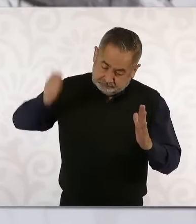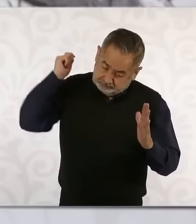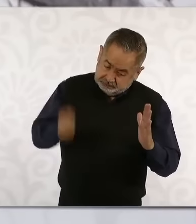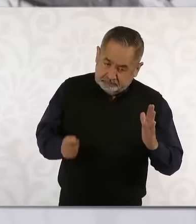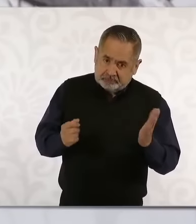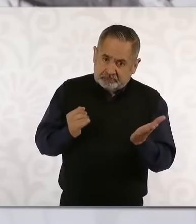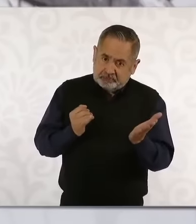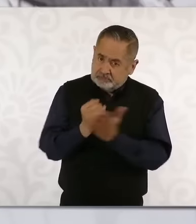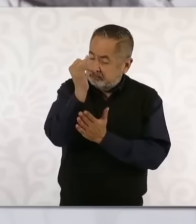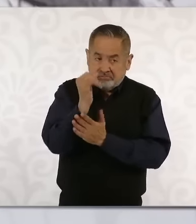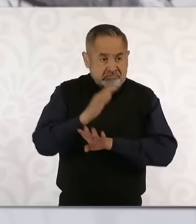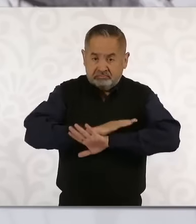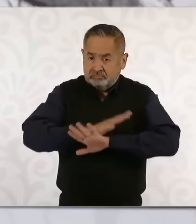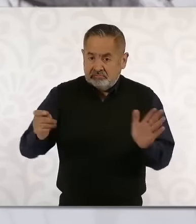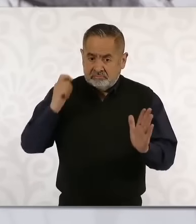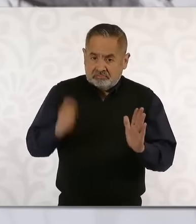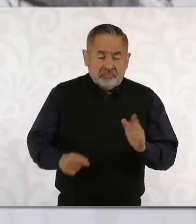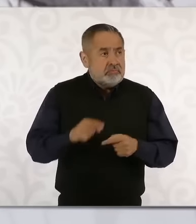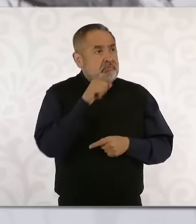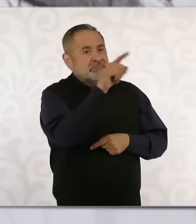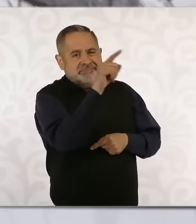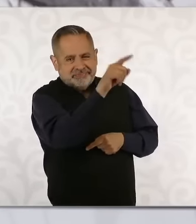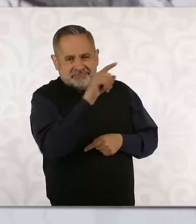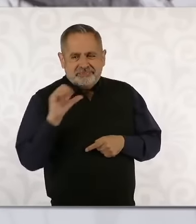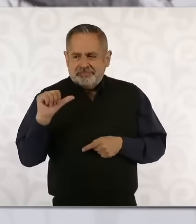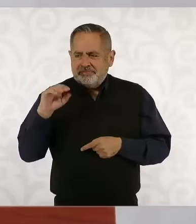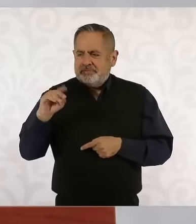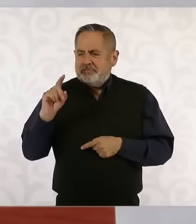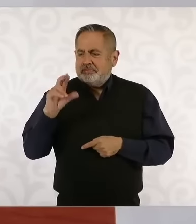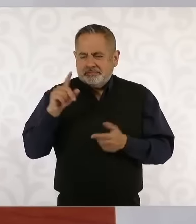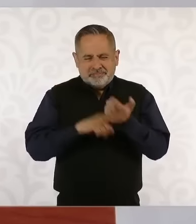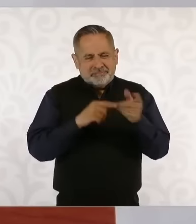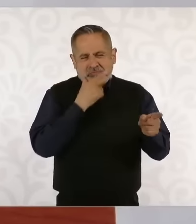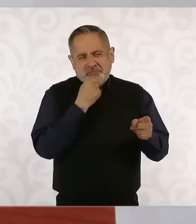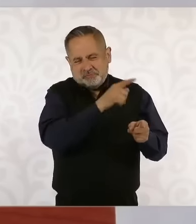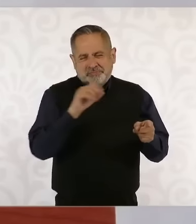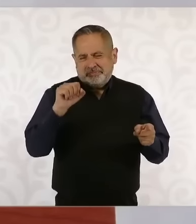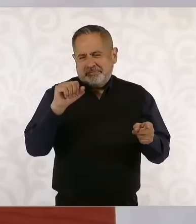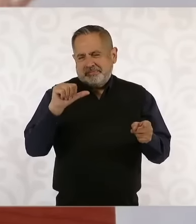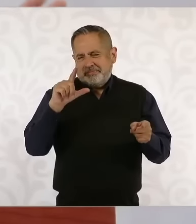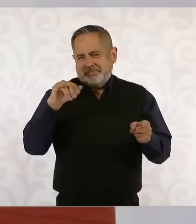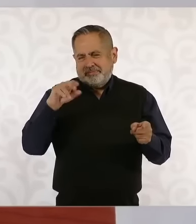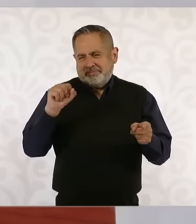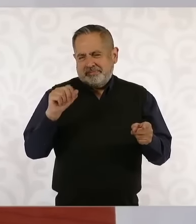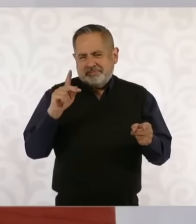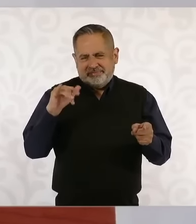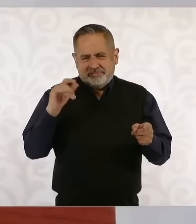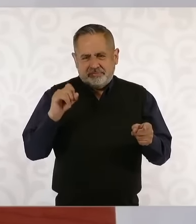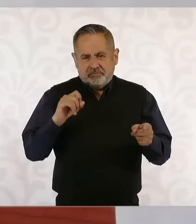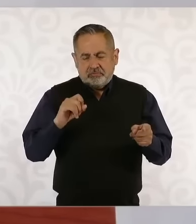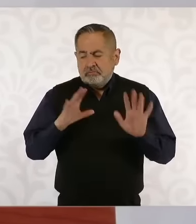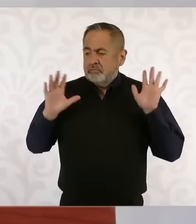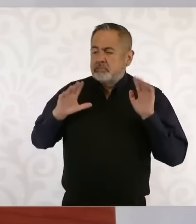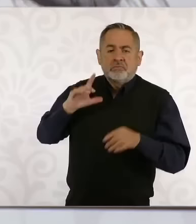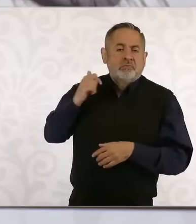se desecharon todos los amparos que se habían interpuesto durante 15 años, que no se